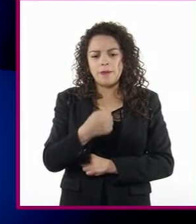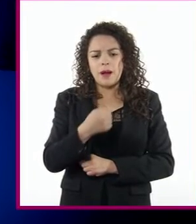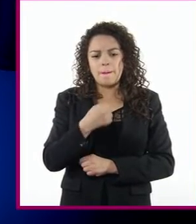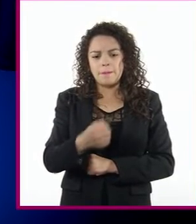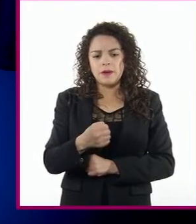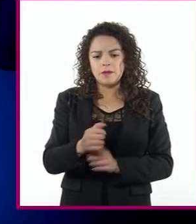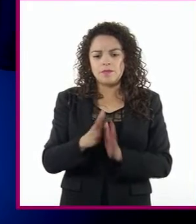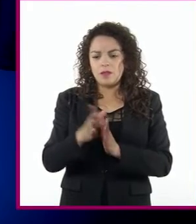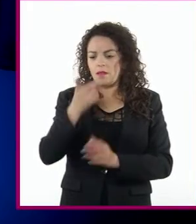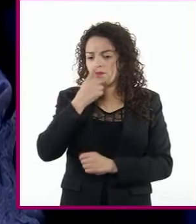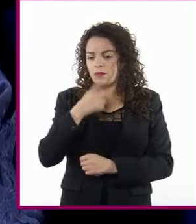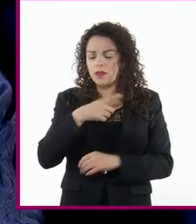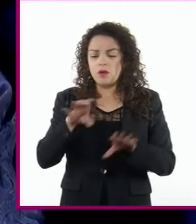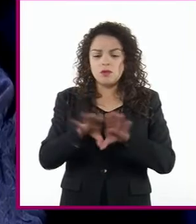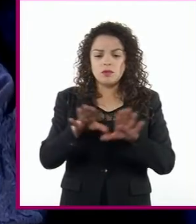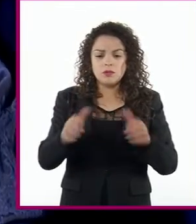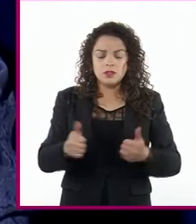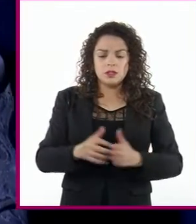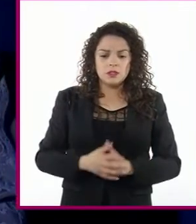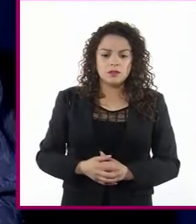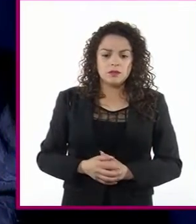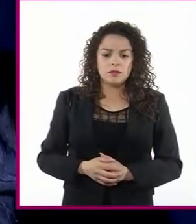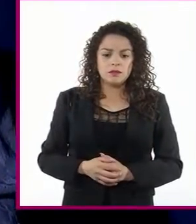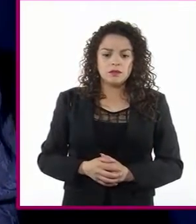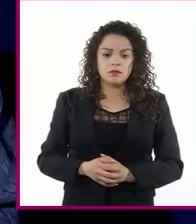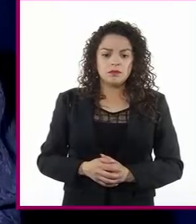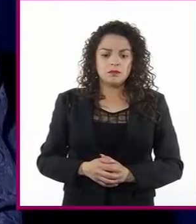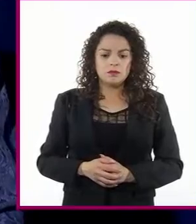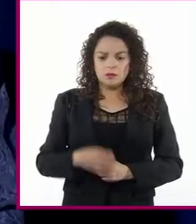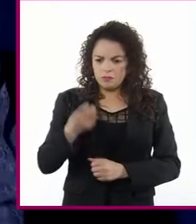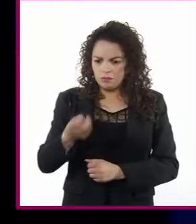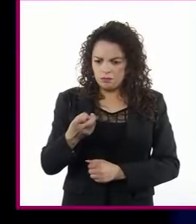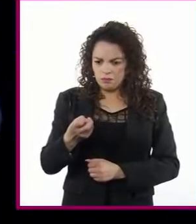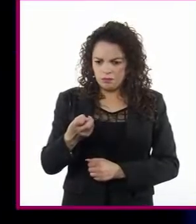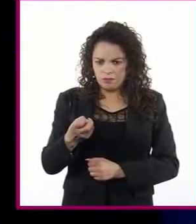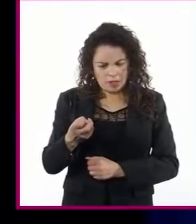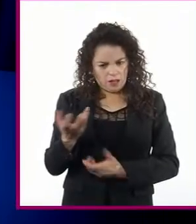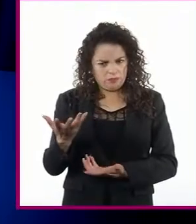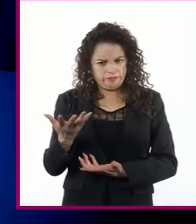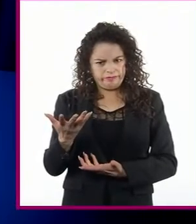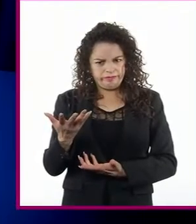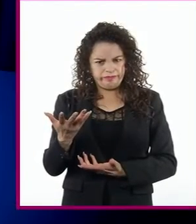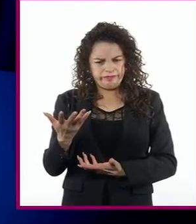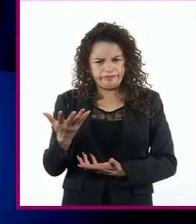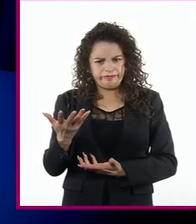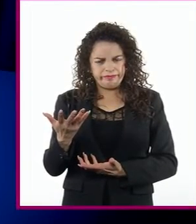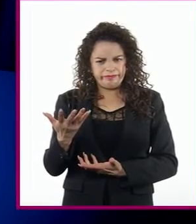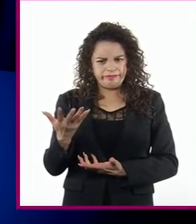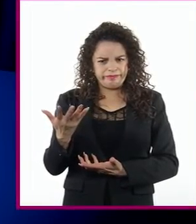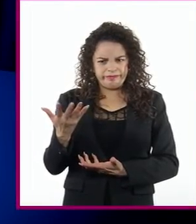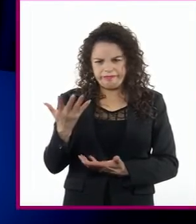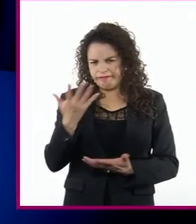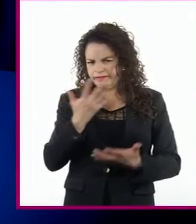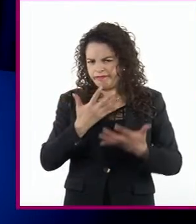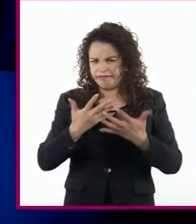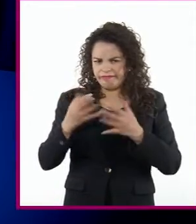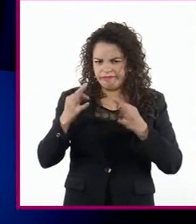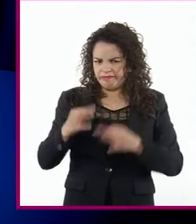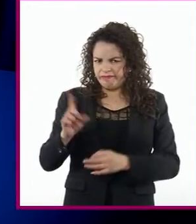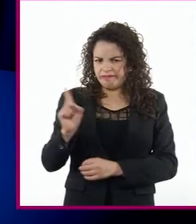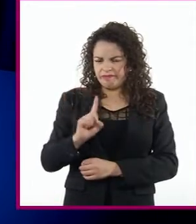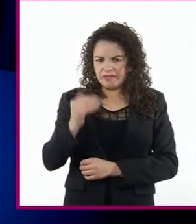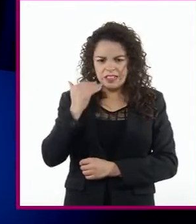Díganme cómo está el pulso. Vaya, este pulso está desordenado. Sí, se